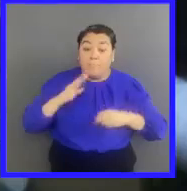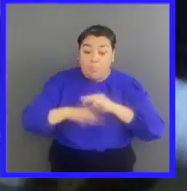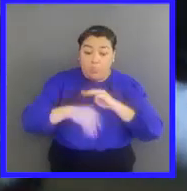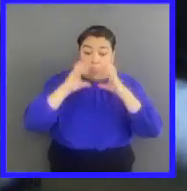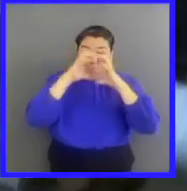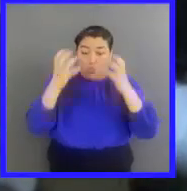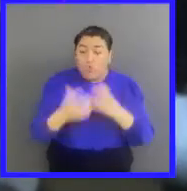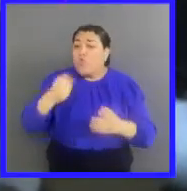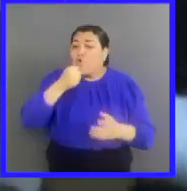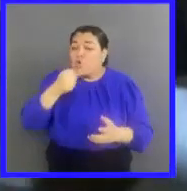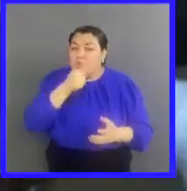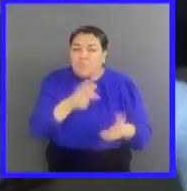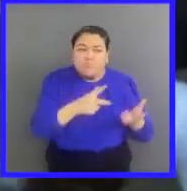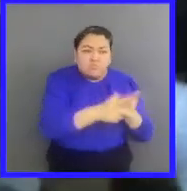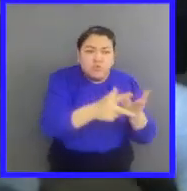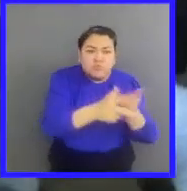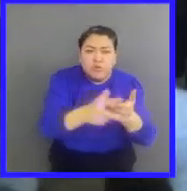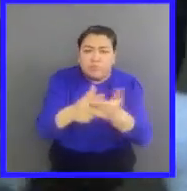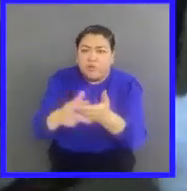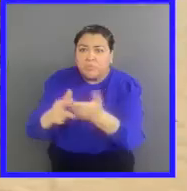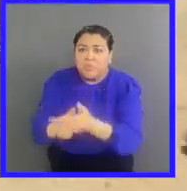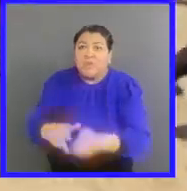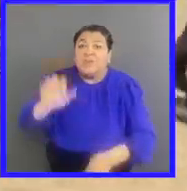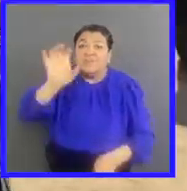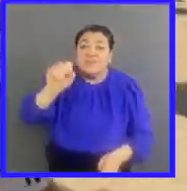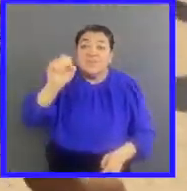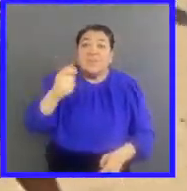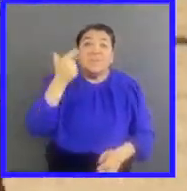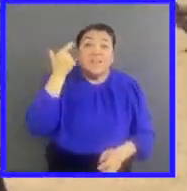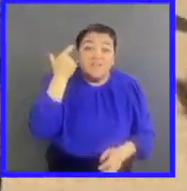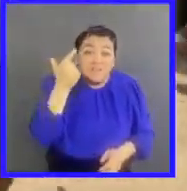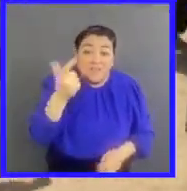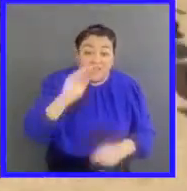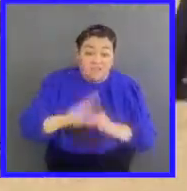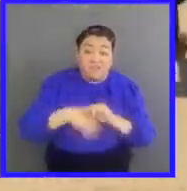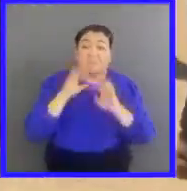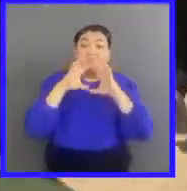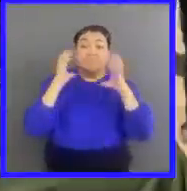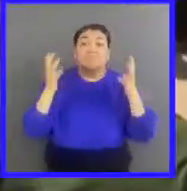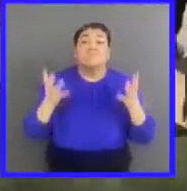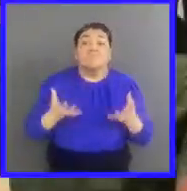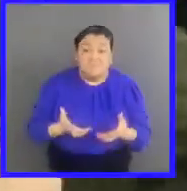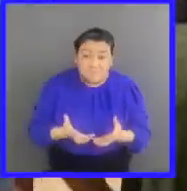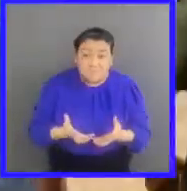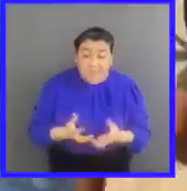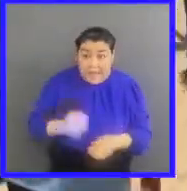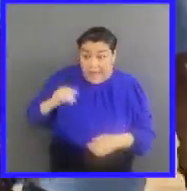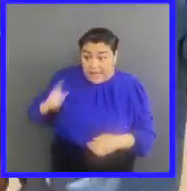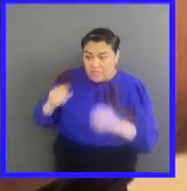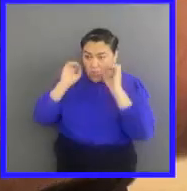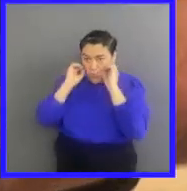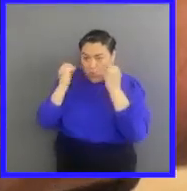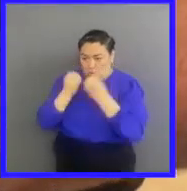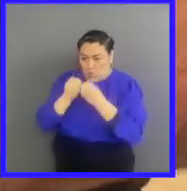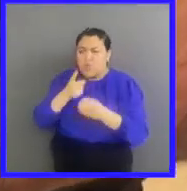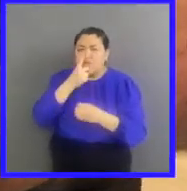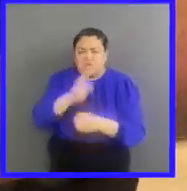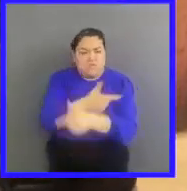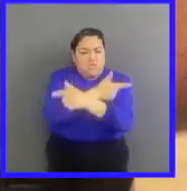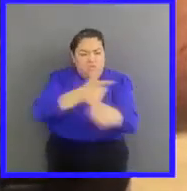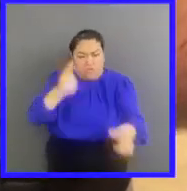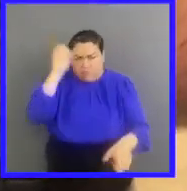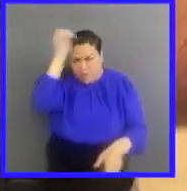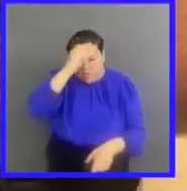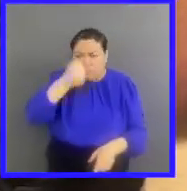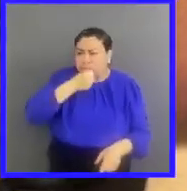comunicación padecieron este tipo de violencia a nivel mundial. La organización que defiende la libertad de expresión también